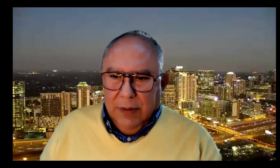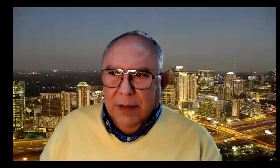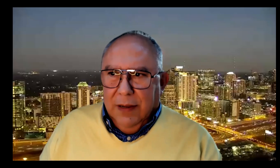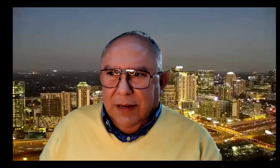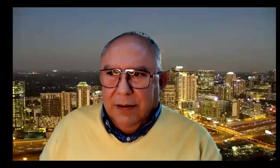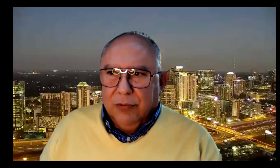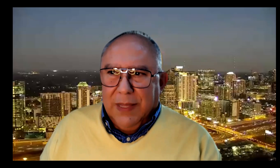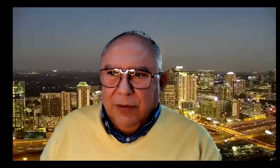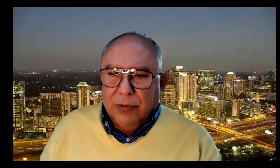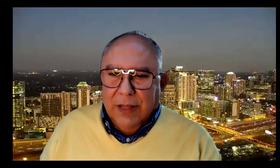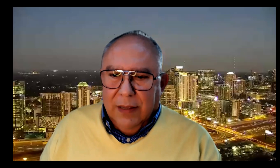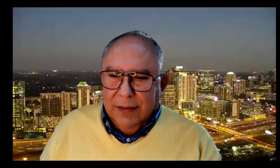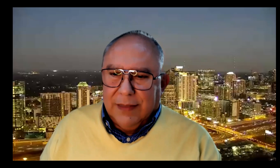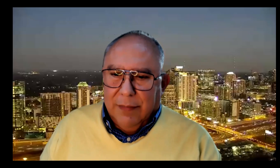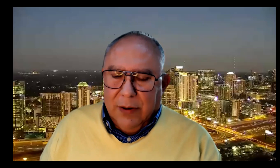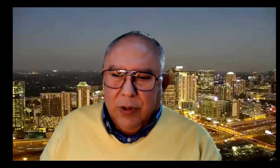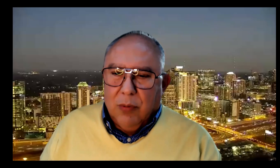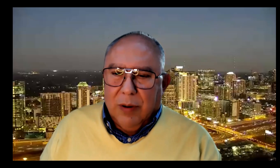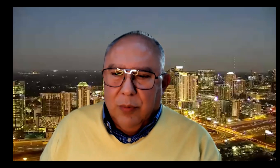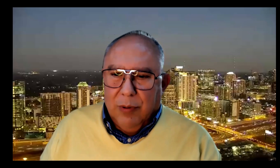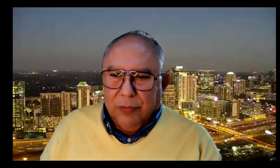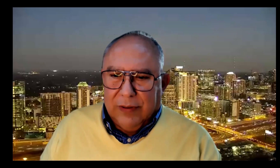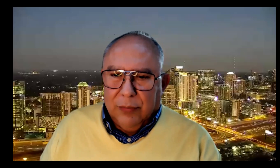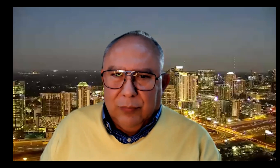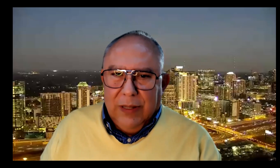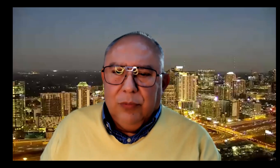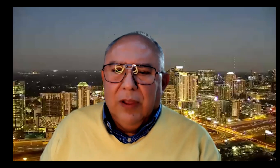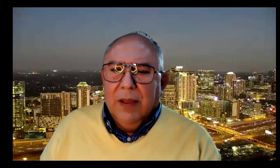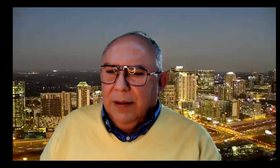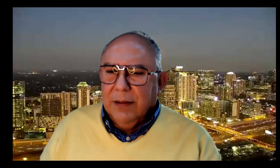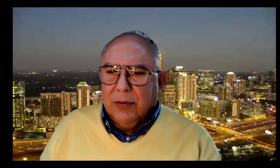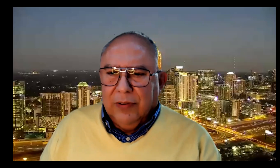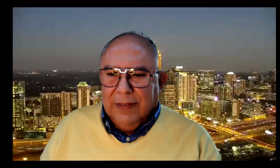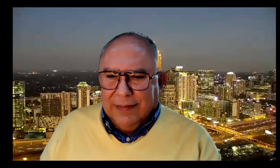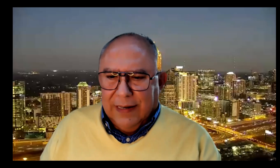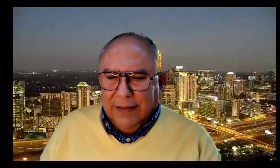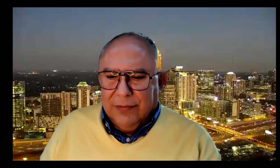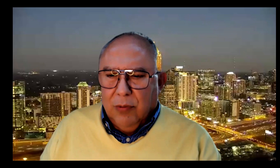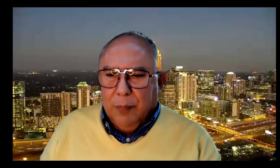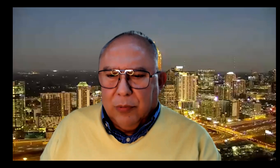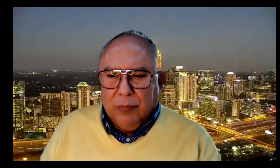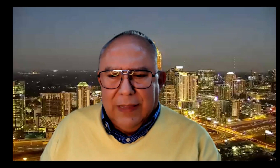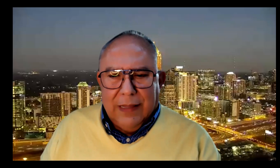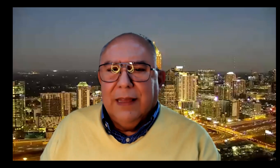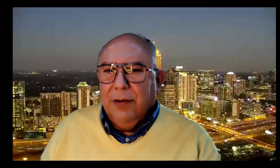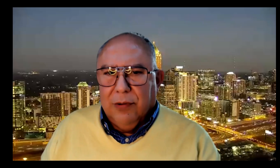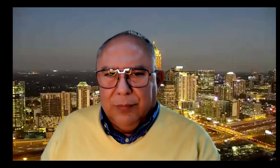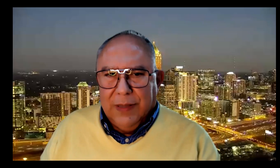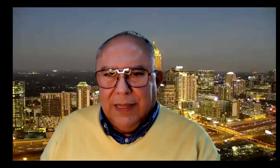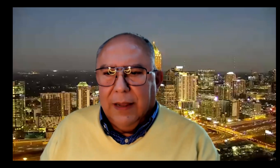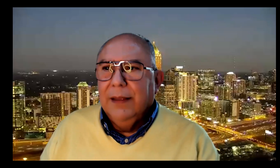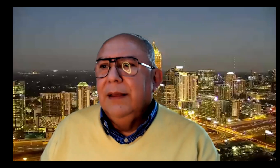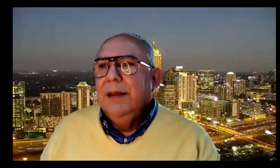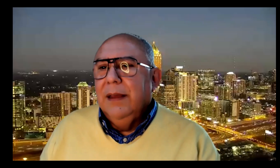trabajo en los medios donde trabajo y colaboro en los Estados Unidos, entonces les agradezco la oportunidad, que Dios